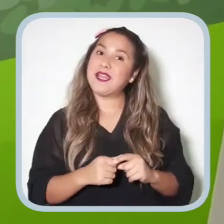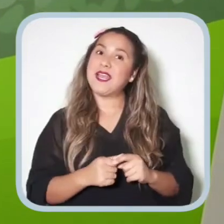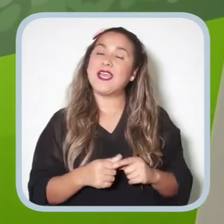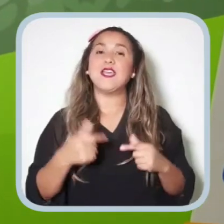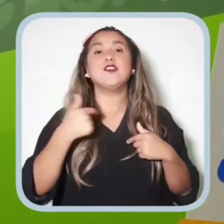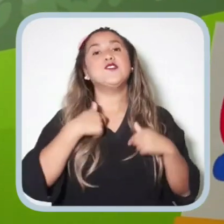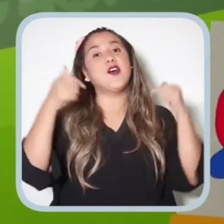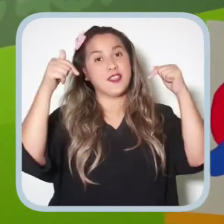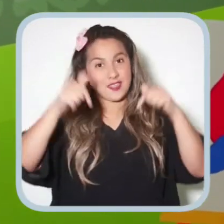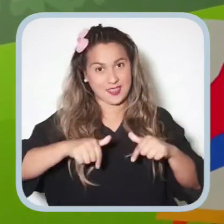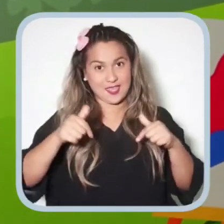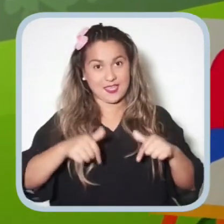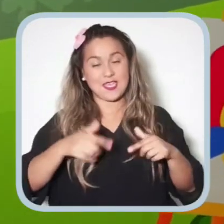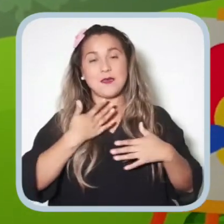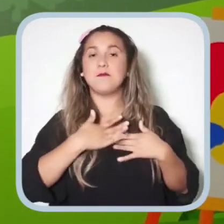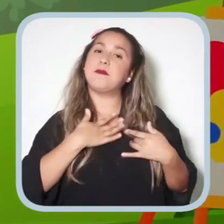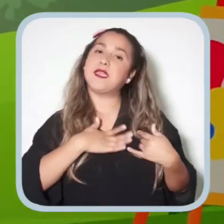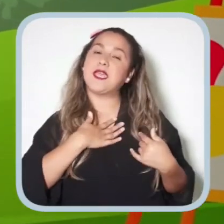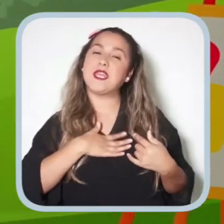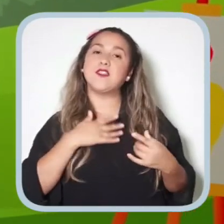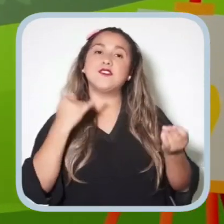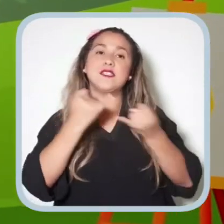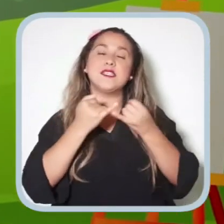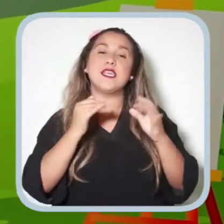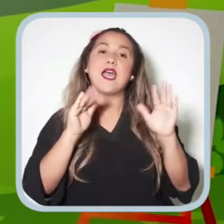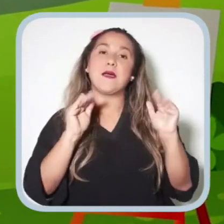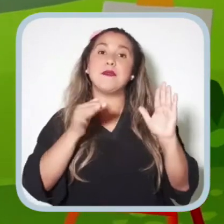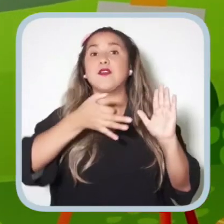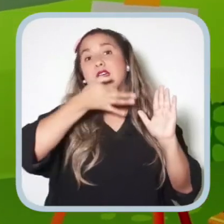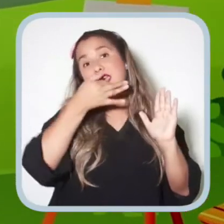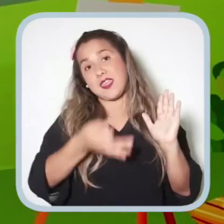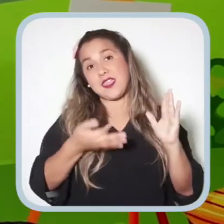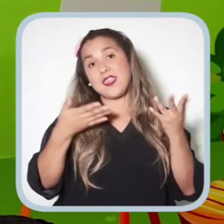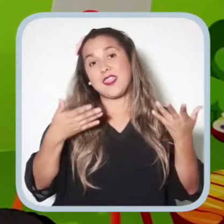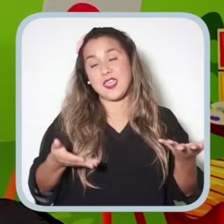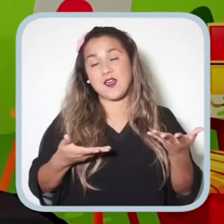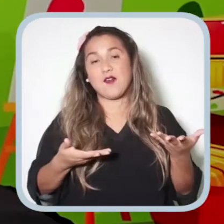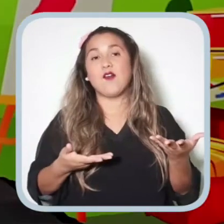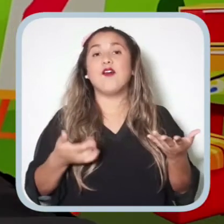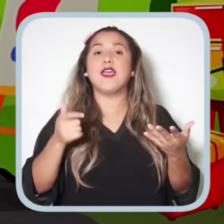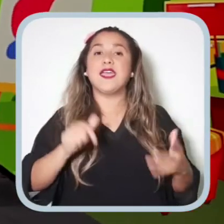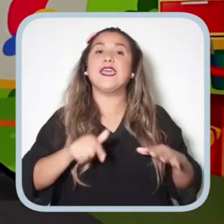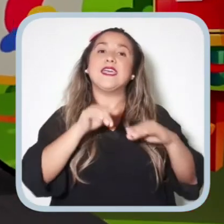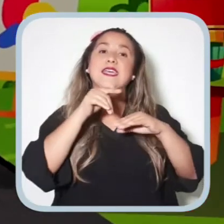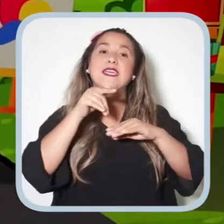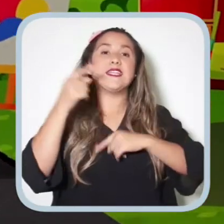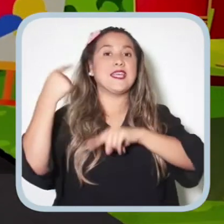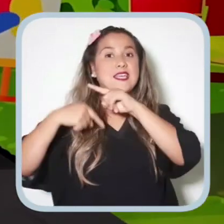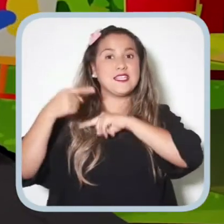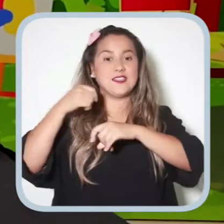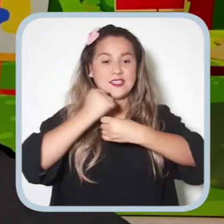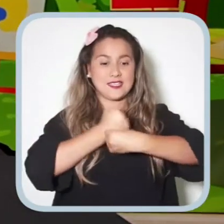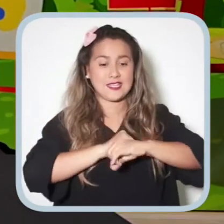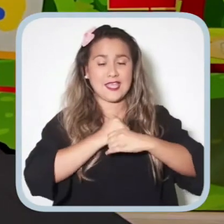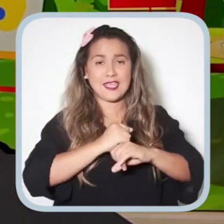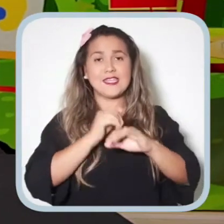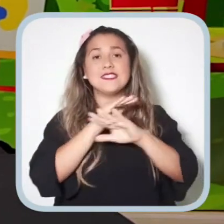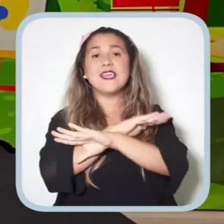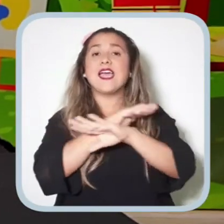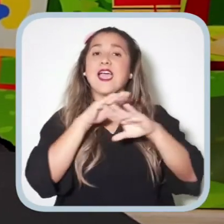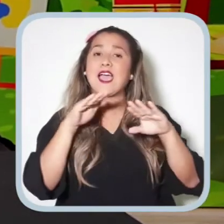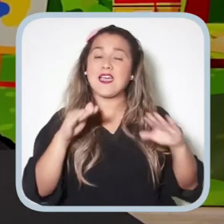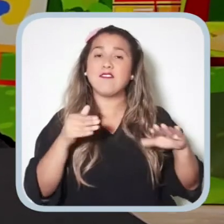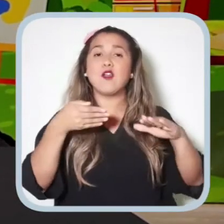mis queridos amigos, me despido y digo, colorín colorado, este taller se ha acabado. Lo guardamos en